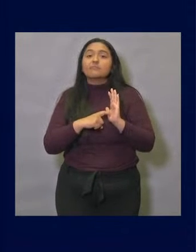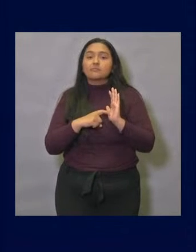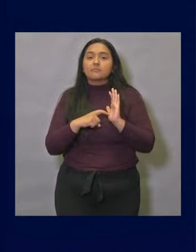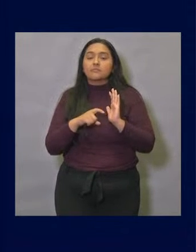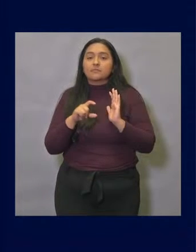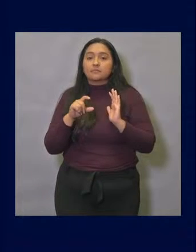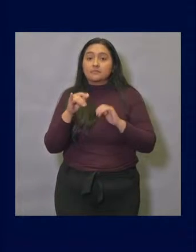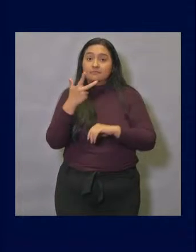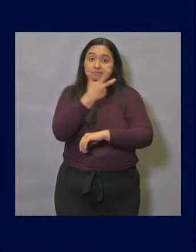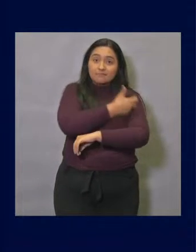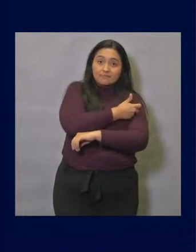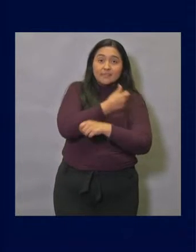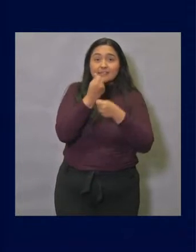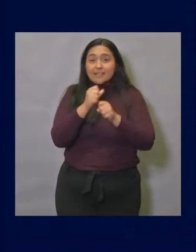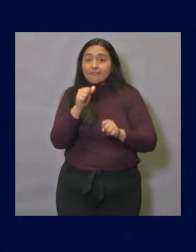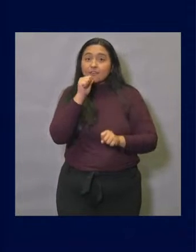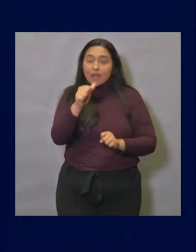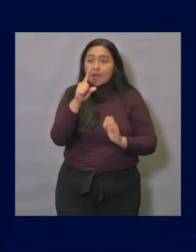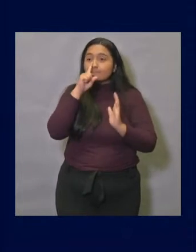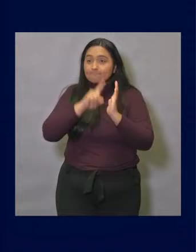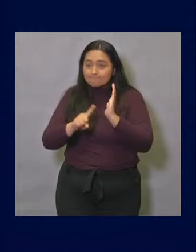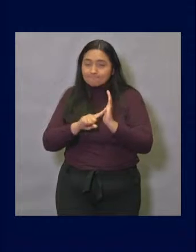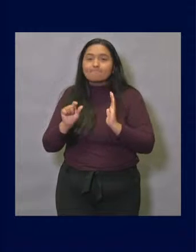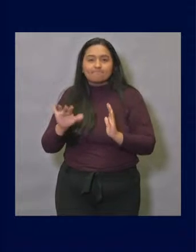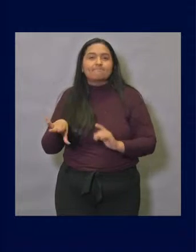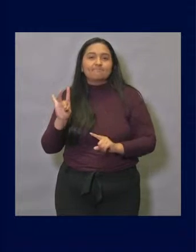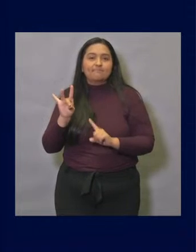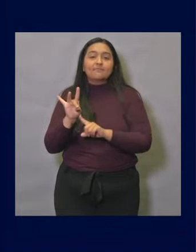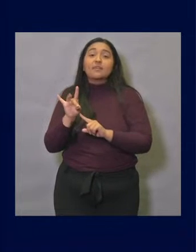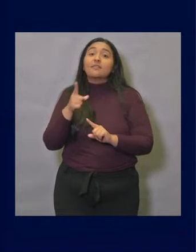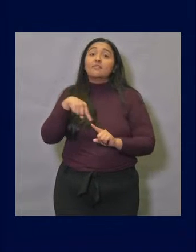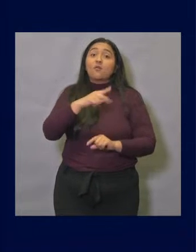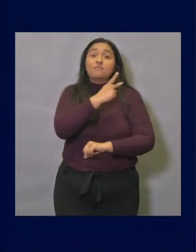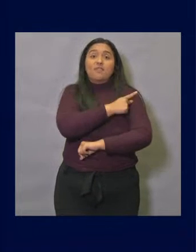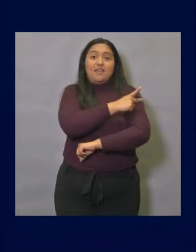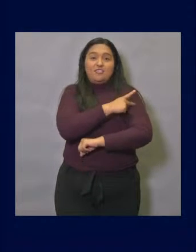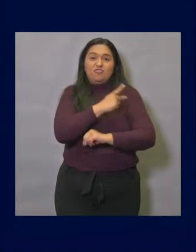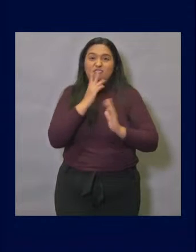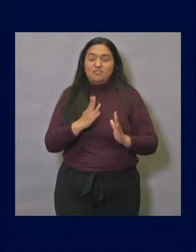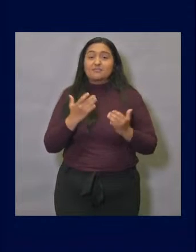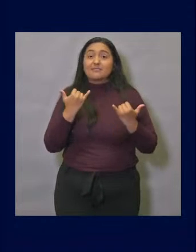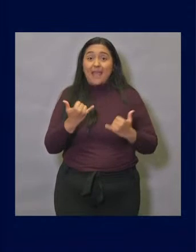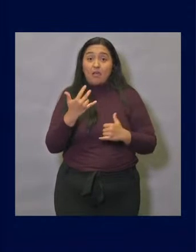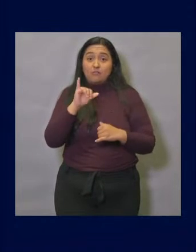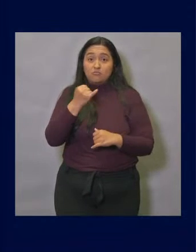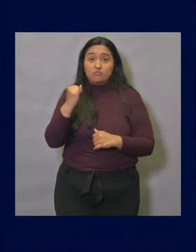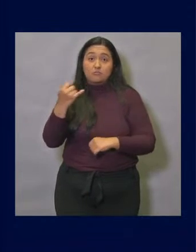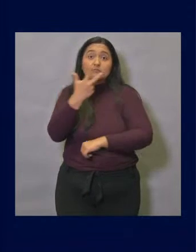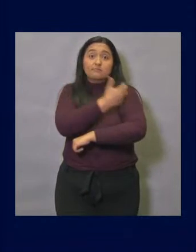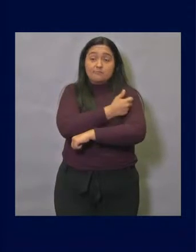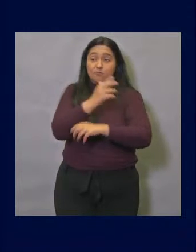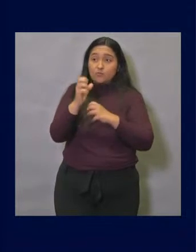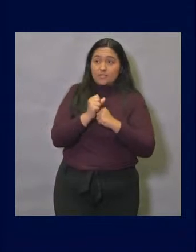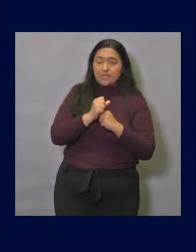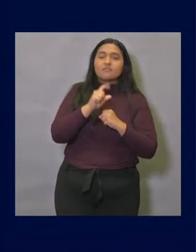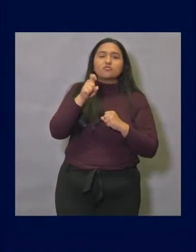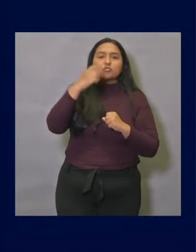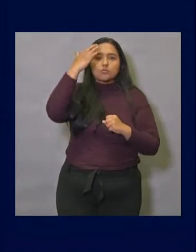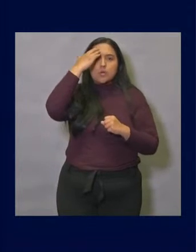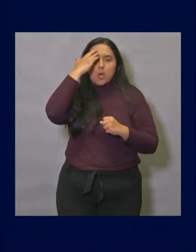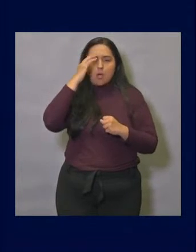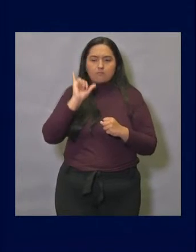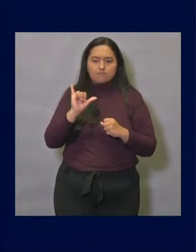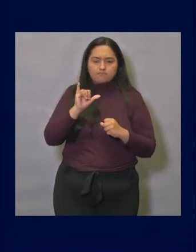si una vacuna es segura, que es que los pacientes ahora saben que deben estar atentos a las primeras señales o reacciones